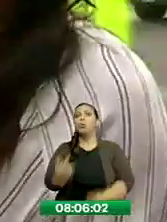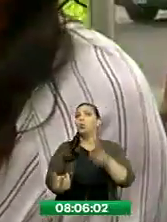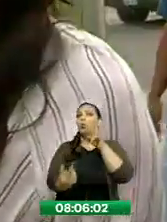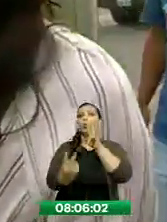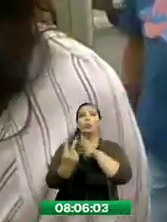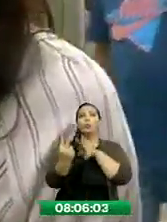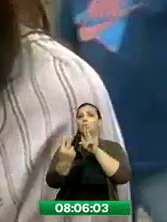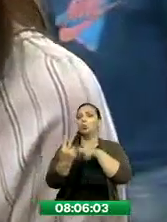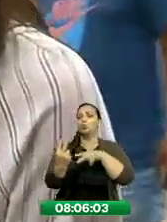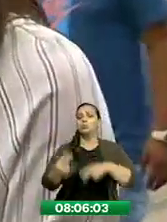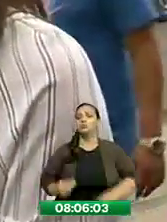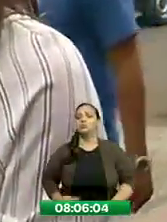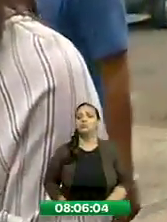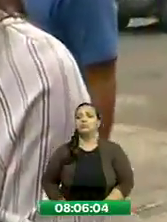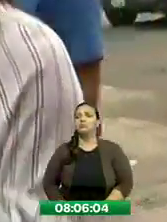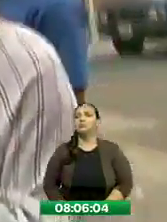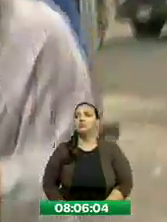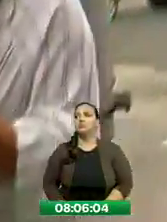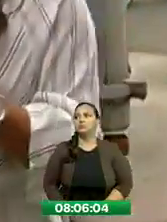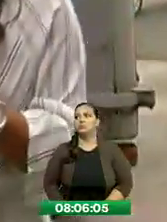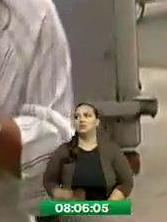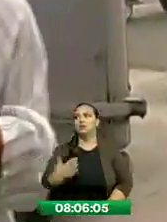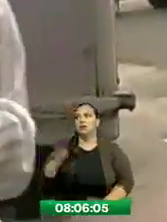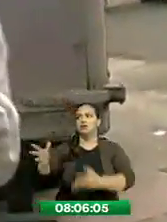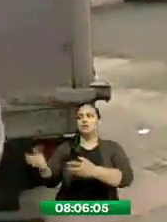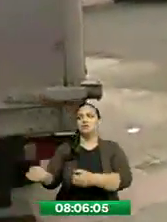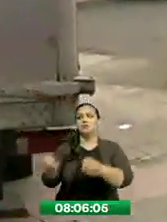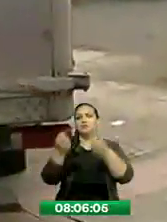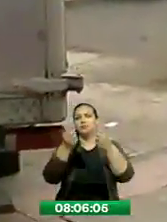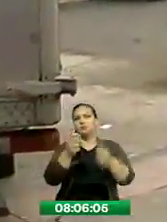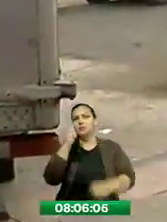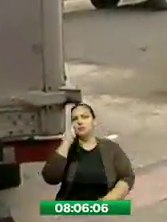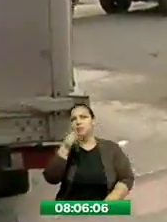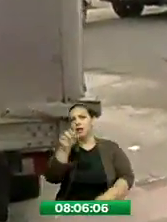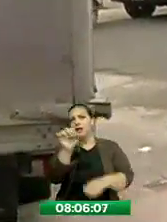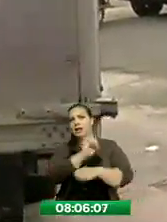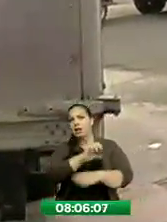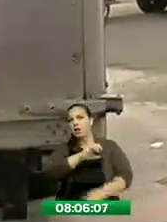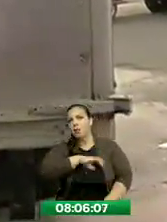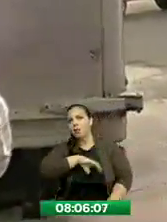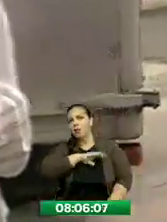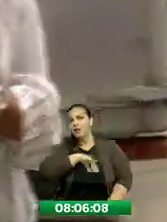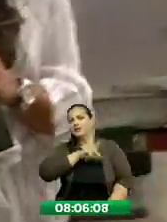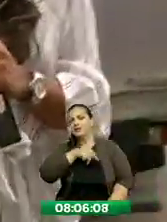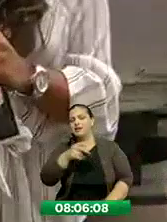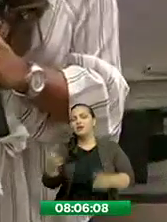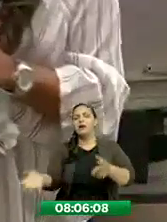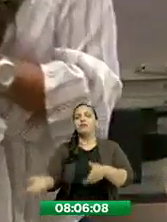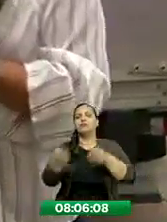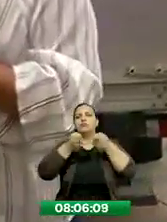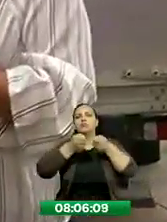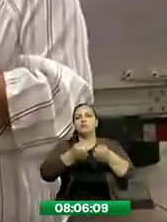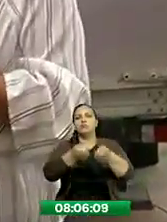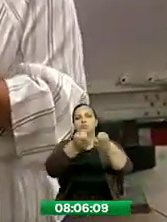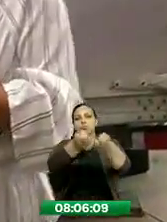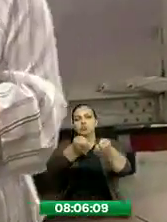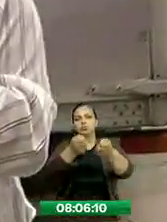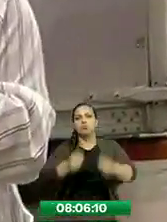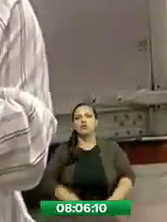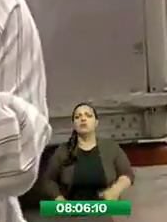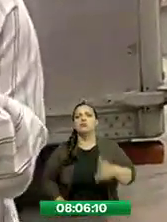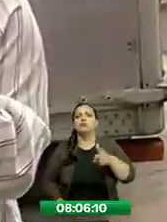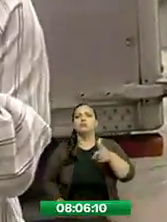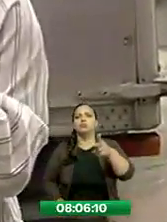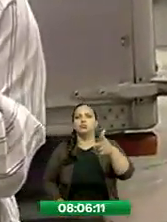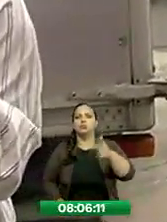precisamente en ese vehículo que lo trasladará al laboratorio de criminalística, no es del sector. no lo conocen. Aparentemente,